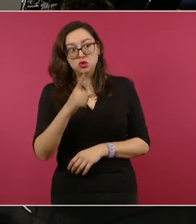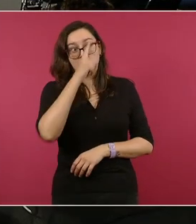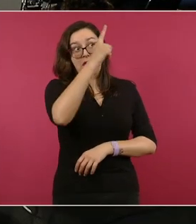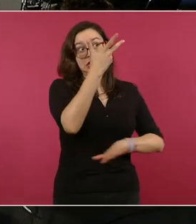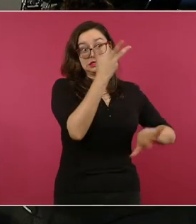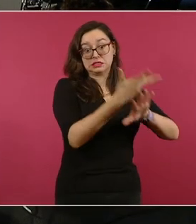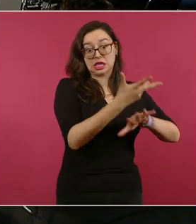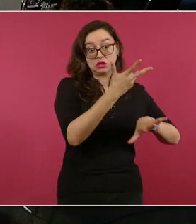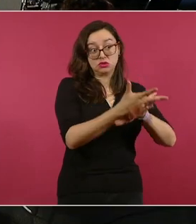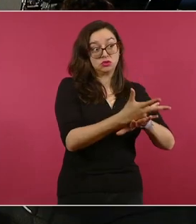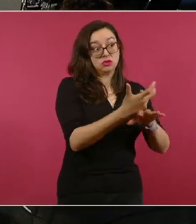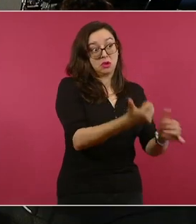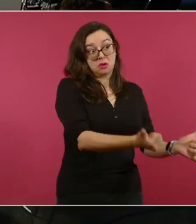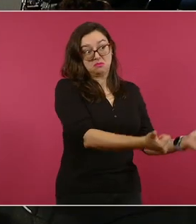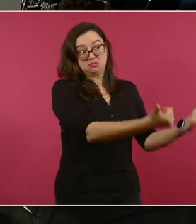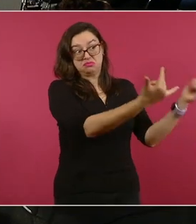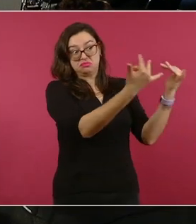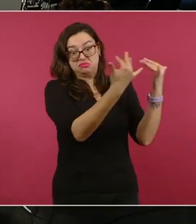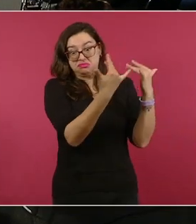1847-48, que necesitábamos unirnos,